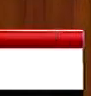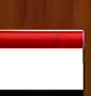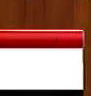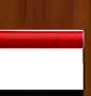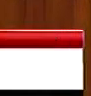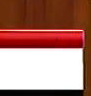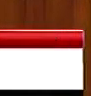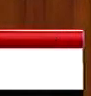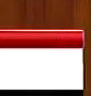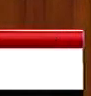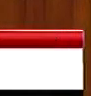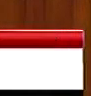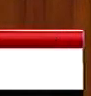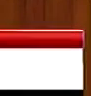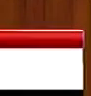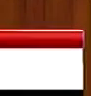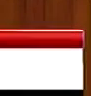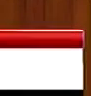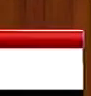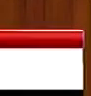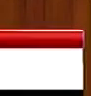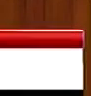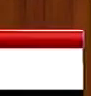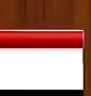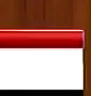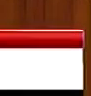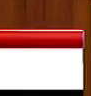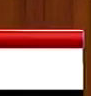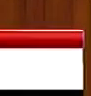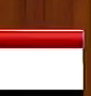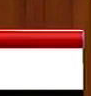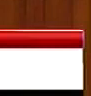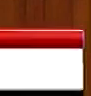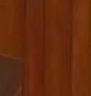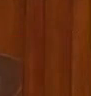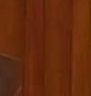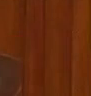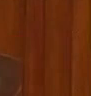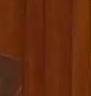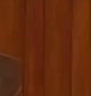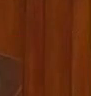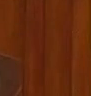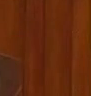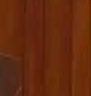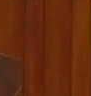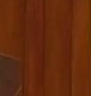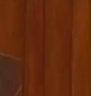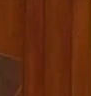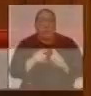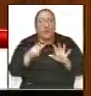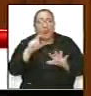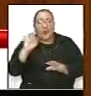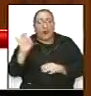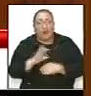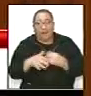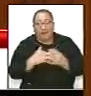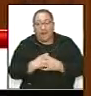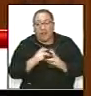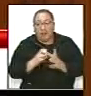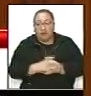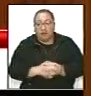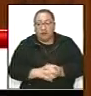centros por agresiones familiares usualmente terminan siendo violaciones. 70% de los